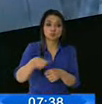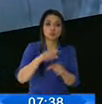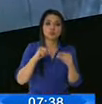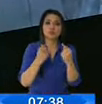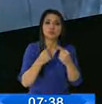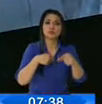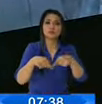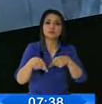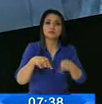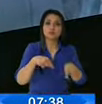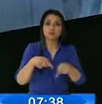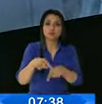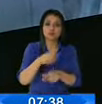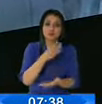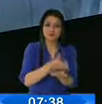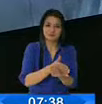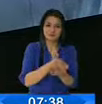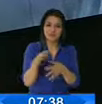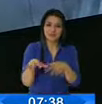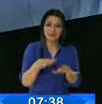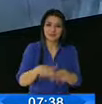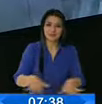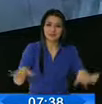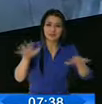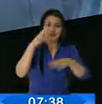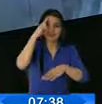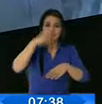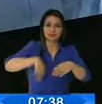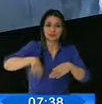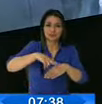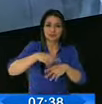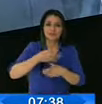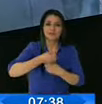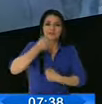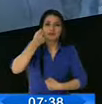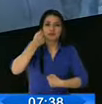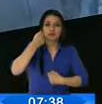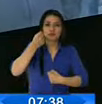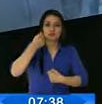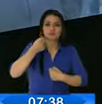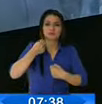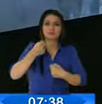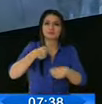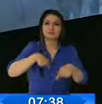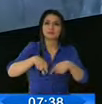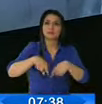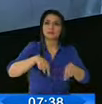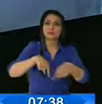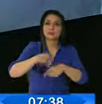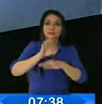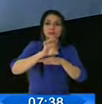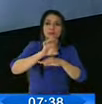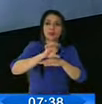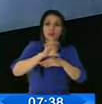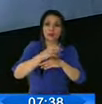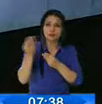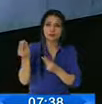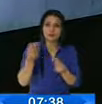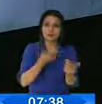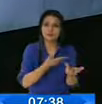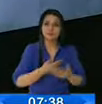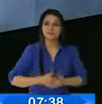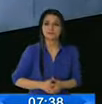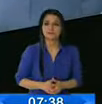la suspensión de las actividades en escala nacional de la Federación Nacional de Cooperativas de Transporte Público. Sofía, tú tienes la información. Buenos días.